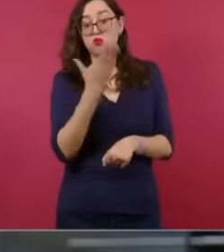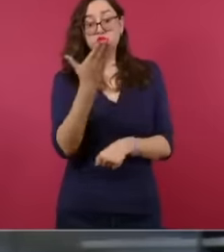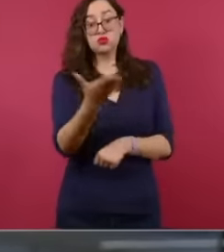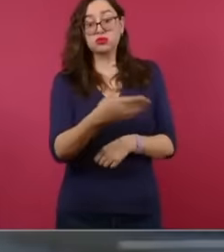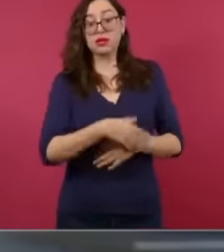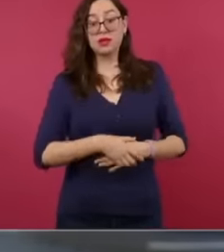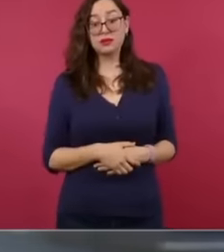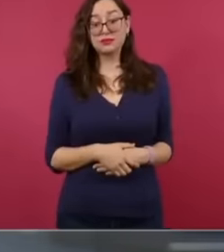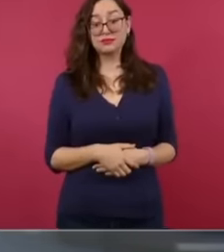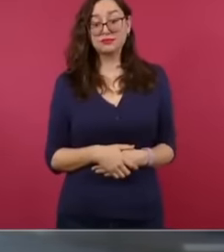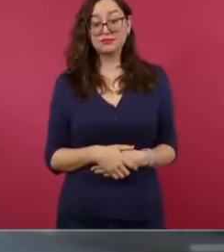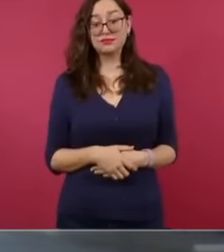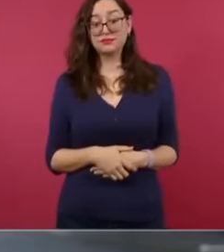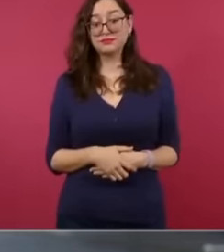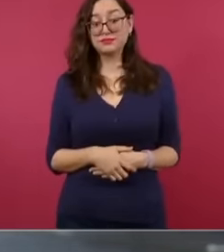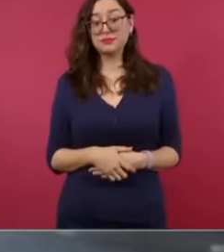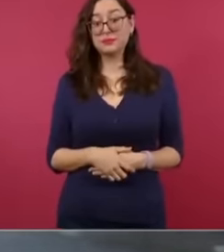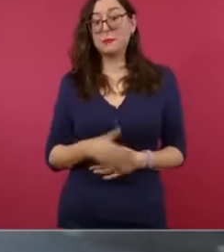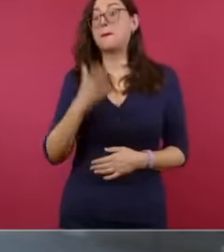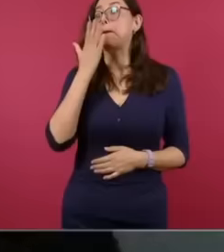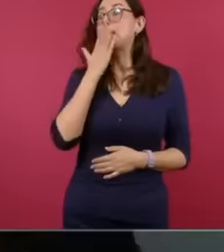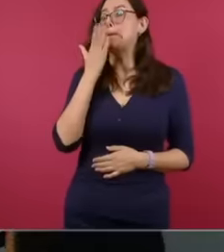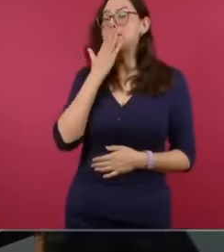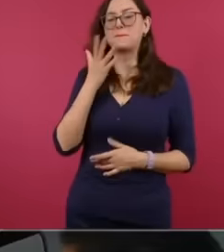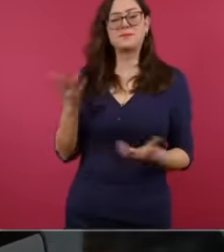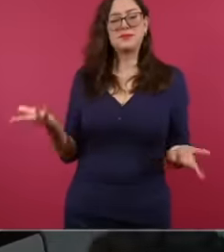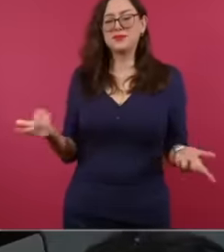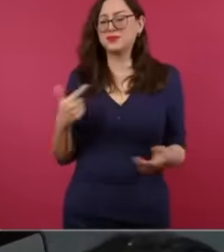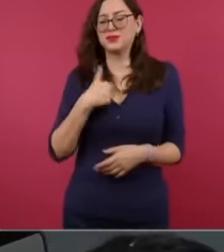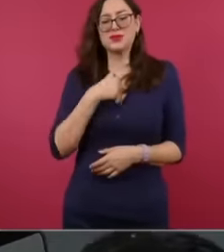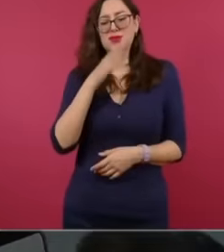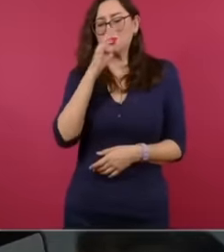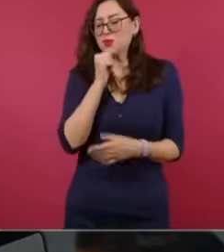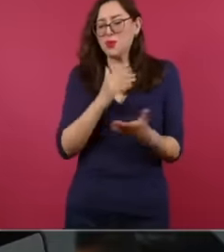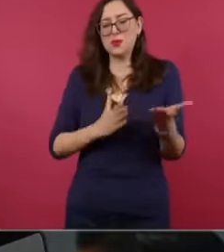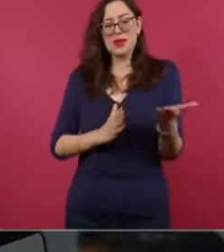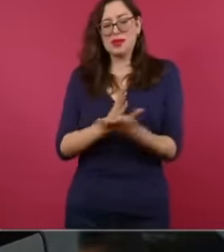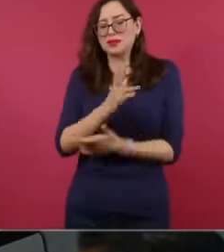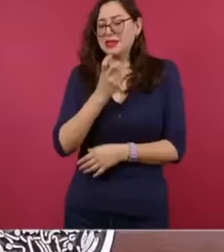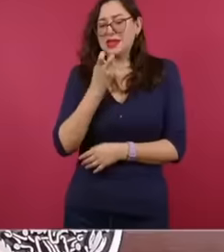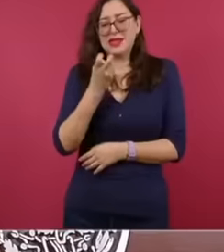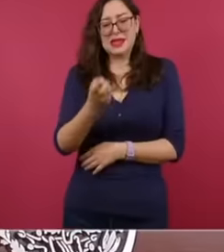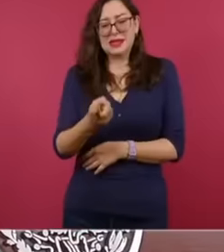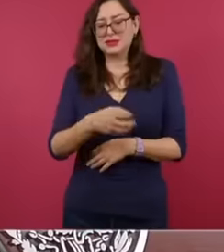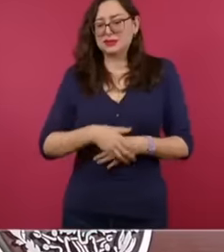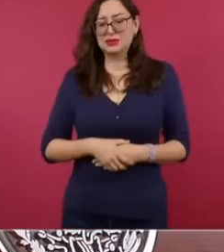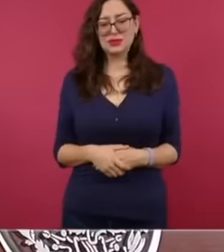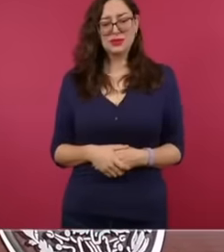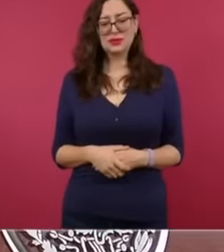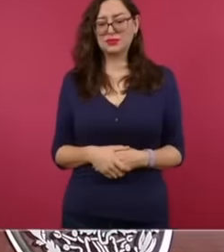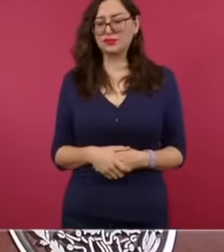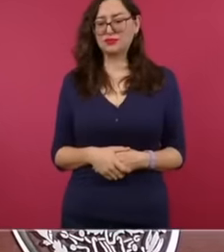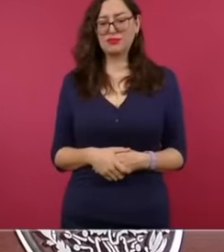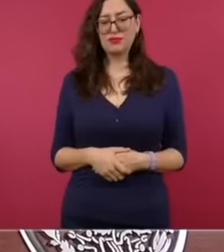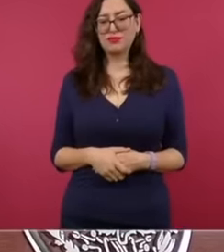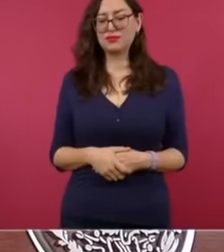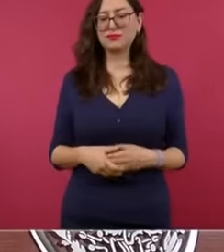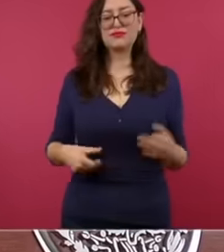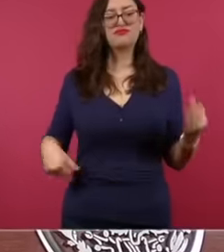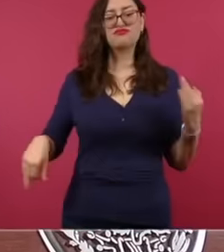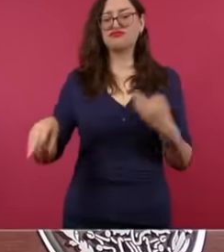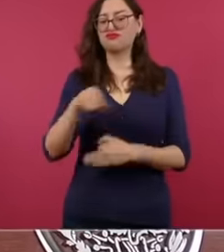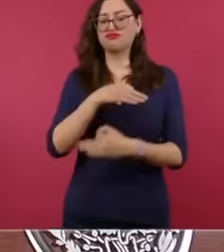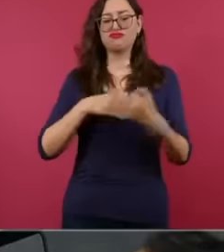y va a llegar, y en Sonora van a llegar todos los de Morena van a llegar en Sonora. ¿Sabe por qué? Todos son buena